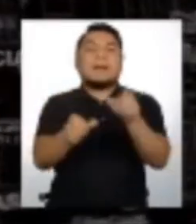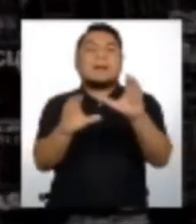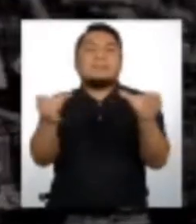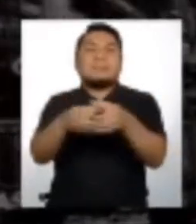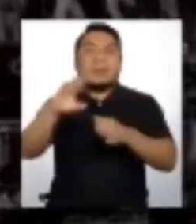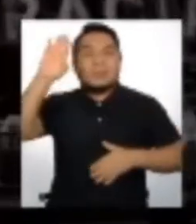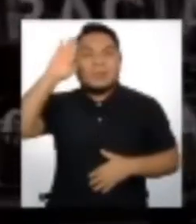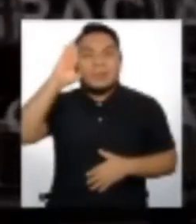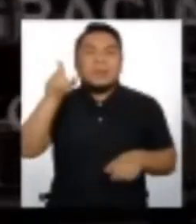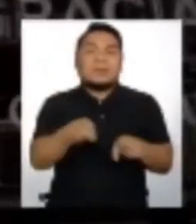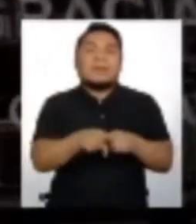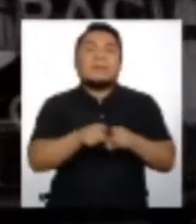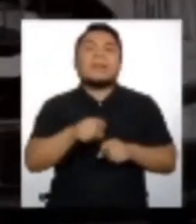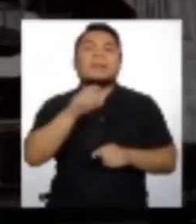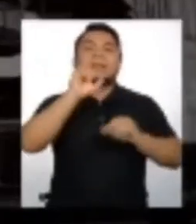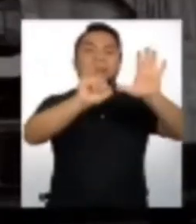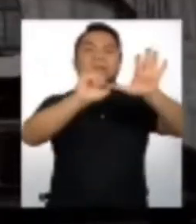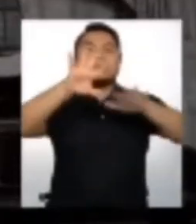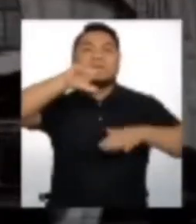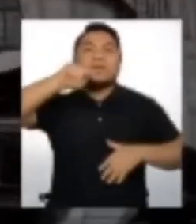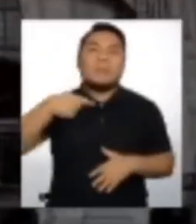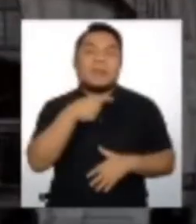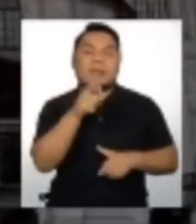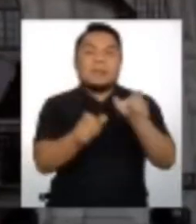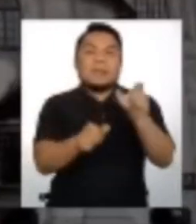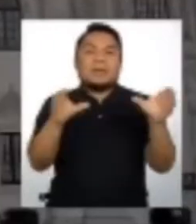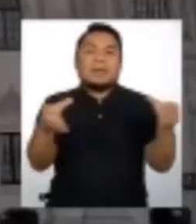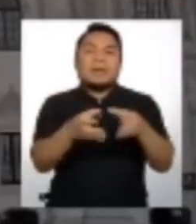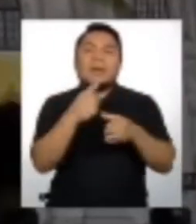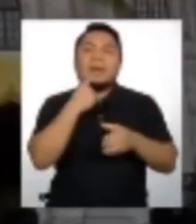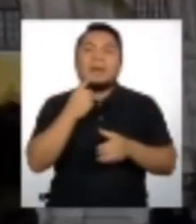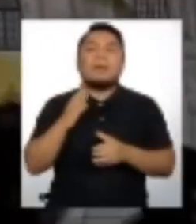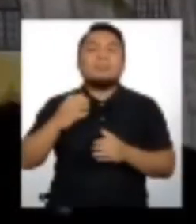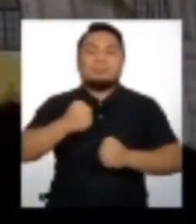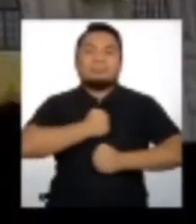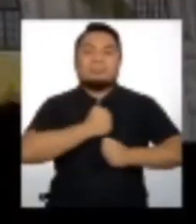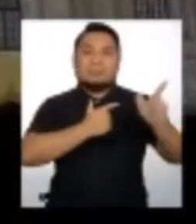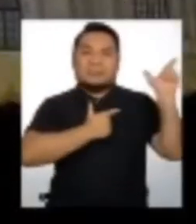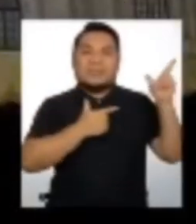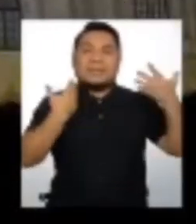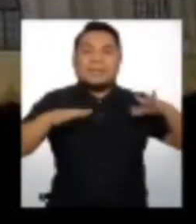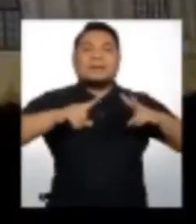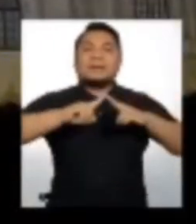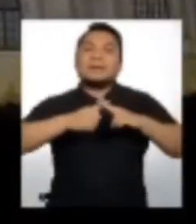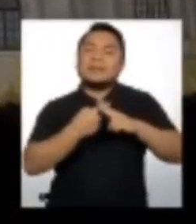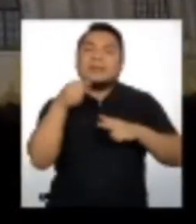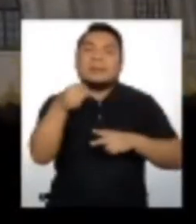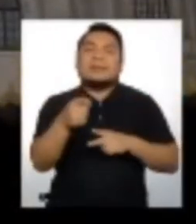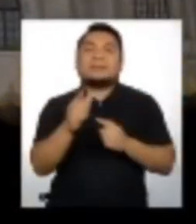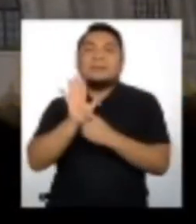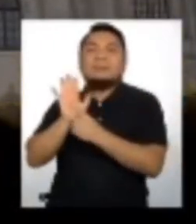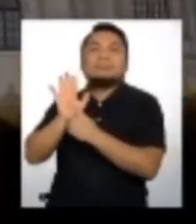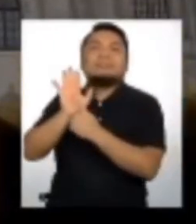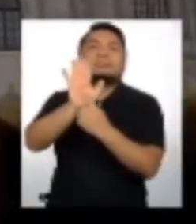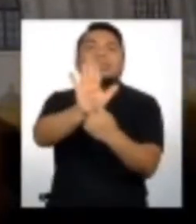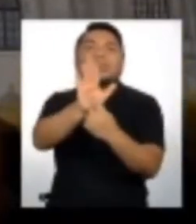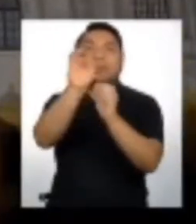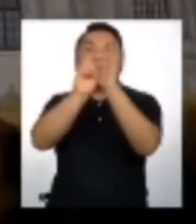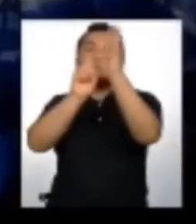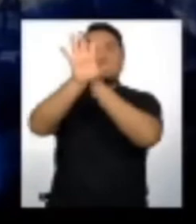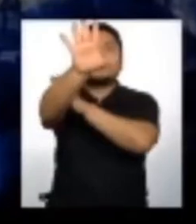ya los 65 mil miembros de las fuerzas armadas inicia ya esta exhibición en audio y